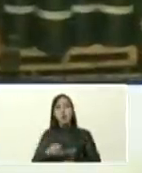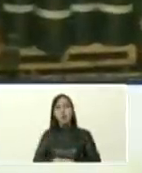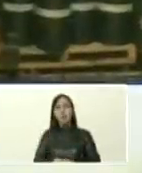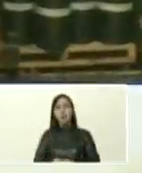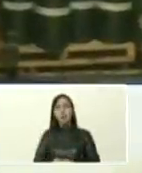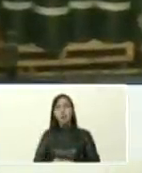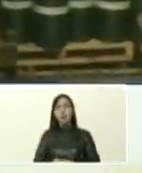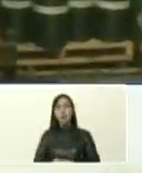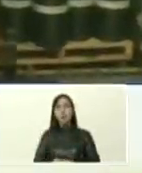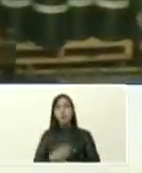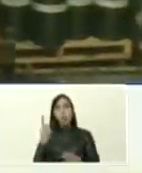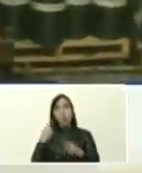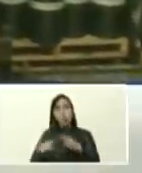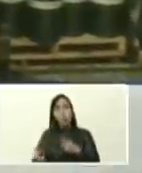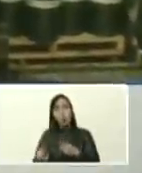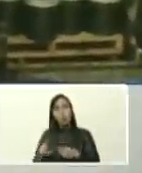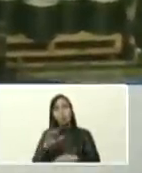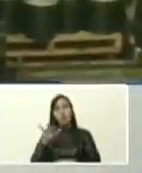el otro CNE,